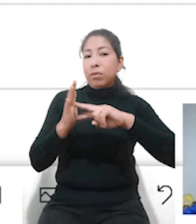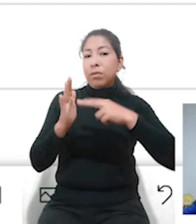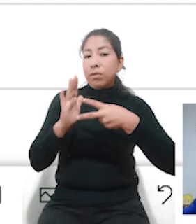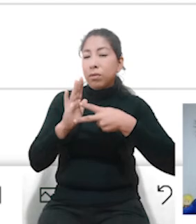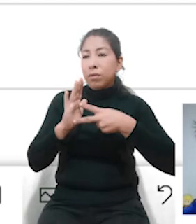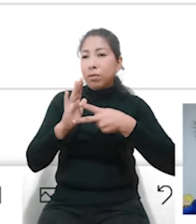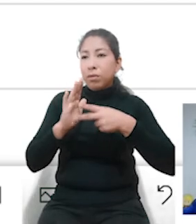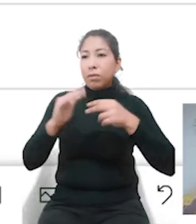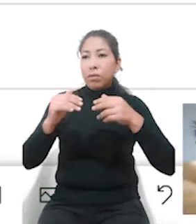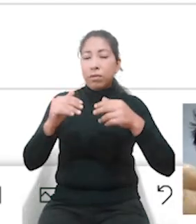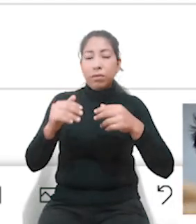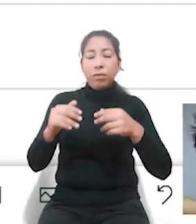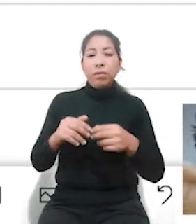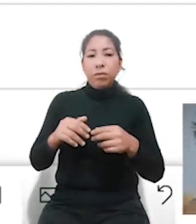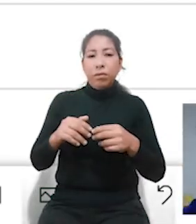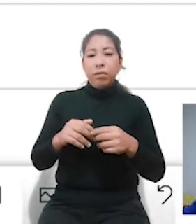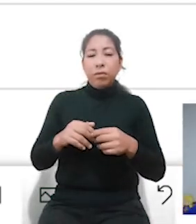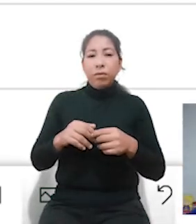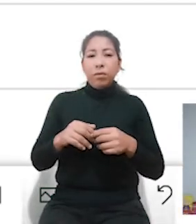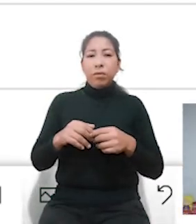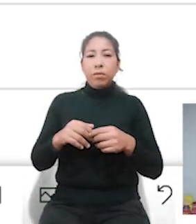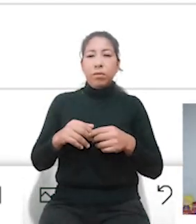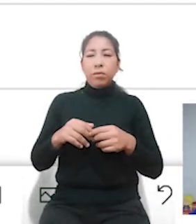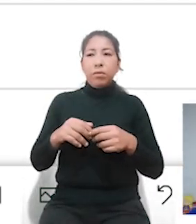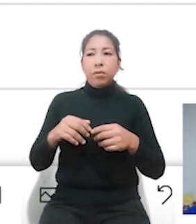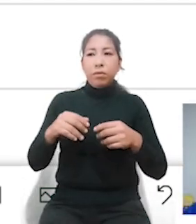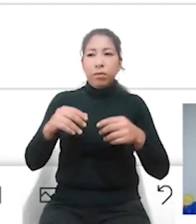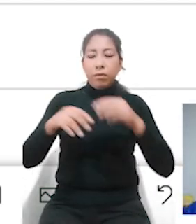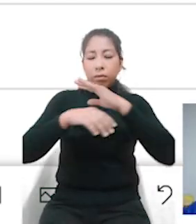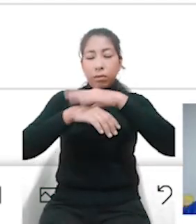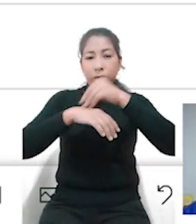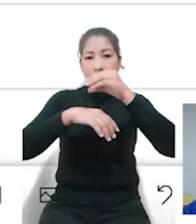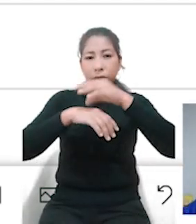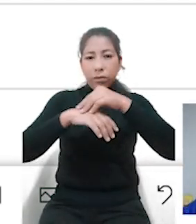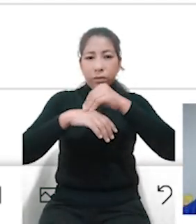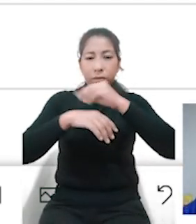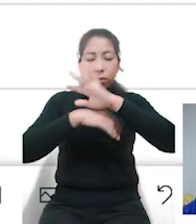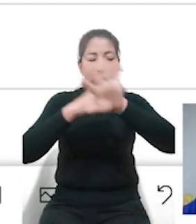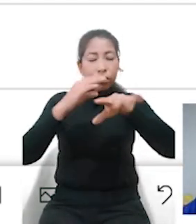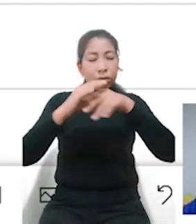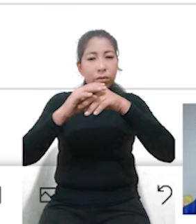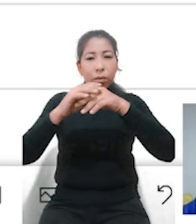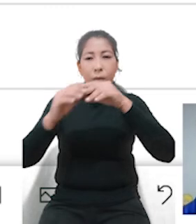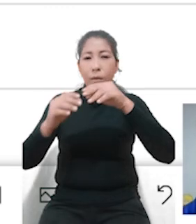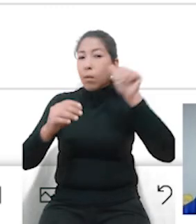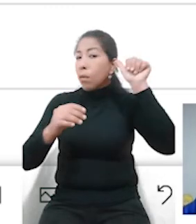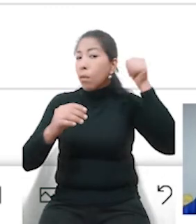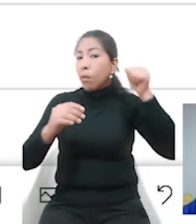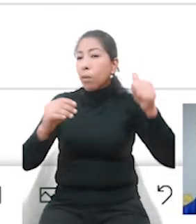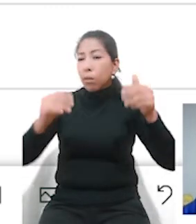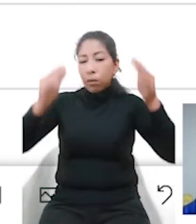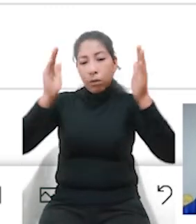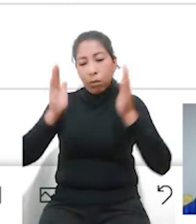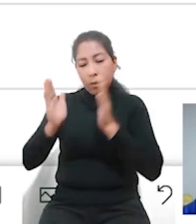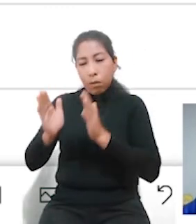logaritmos para este primer logaritmo cuya base es 1/3. Anotamos entonces el argumento, logaritmo